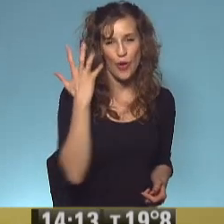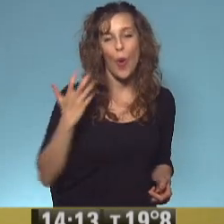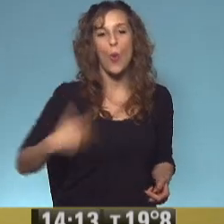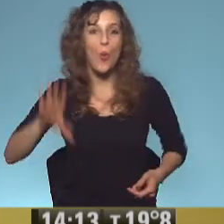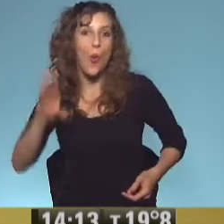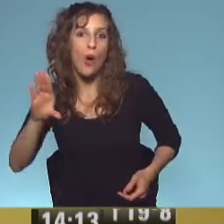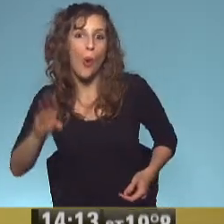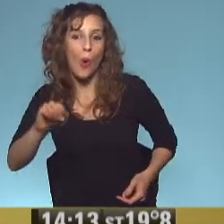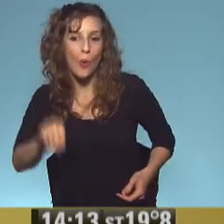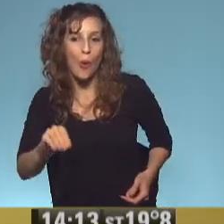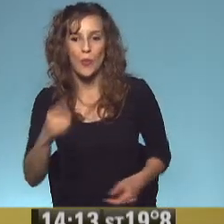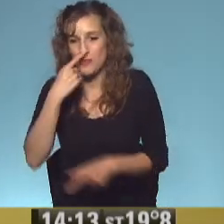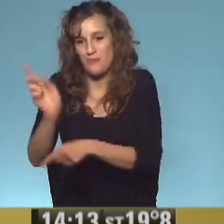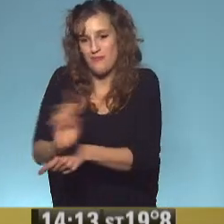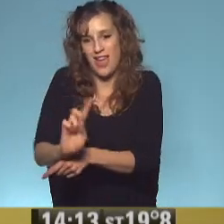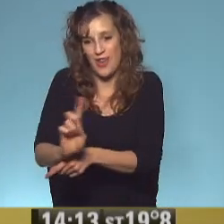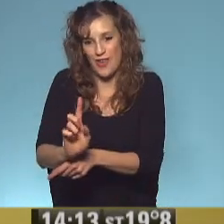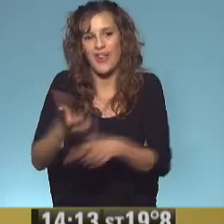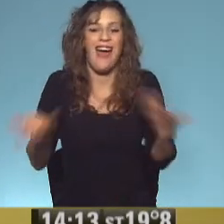¡Guau!